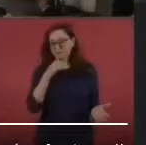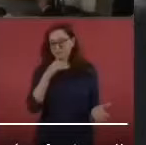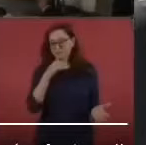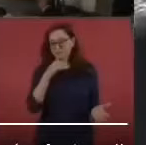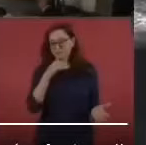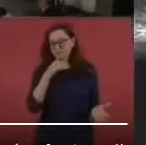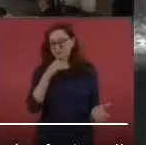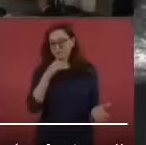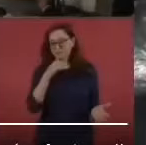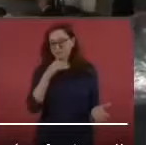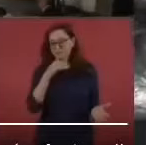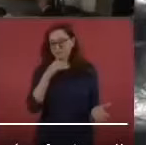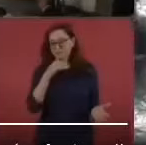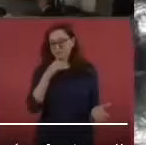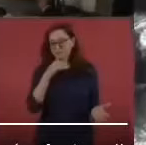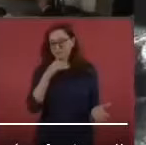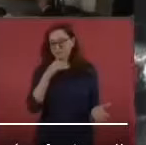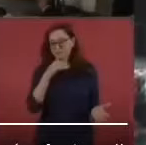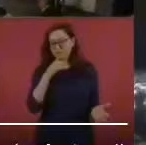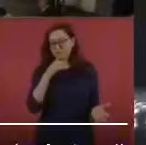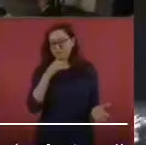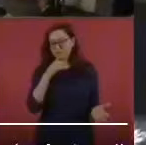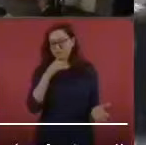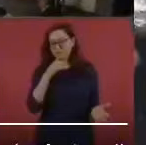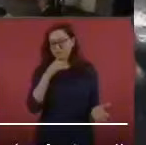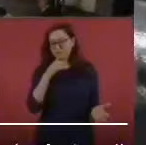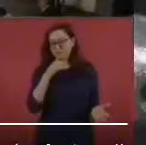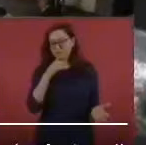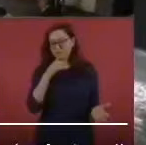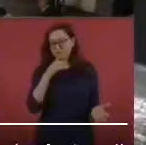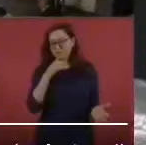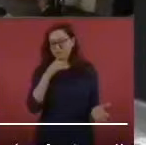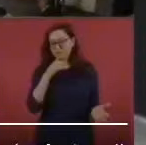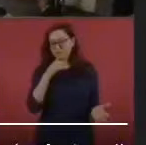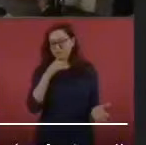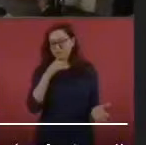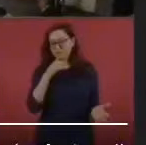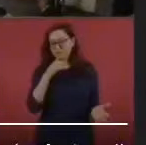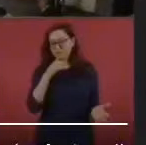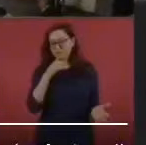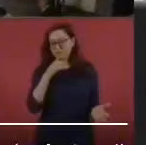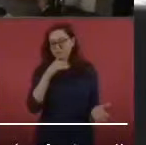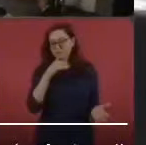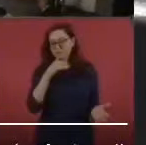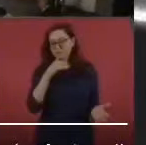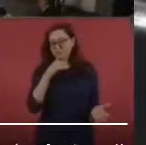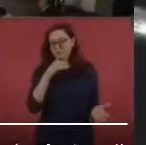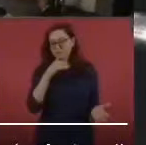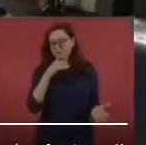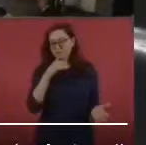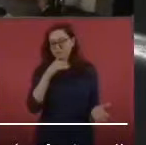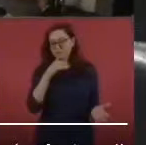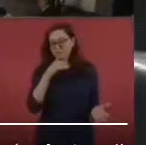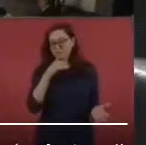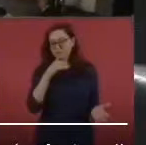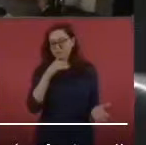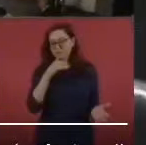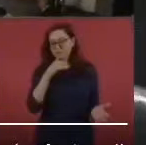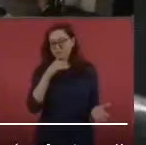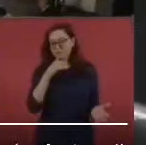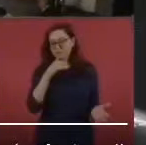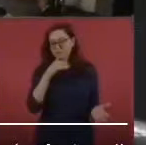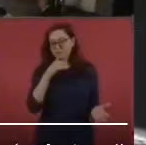cercano a Andrés Manuel López Obrador. Mi estimado Abse, así es, lo dices muy bien, es una